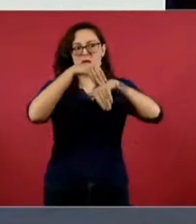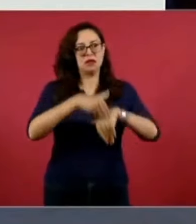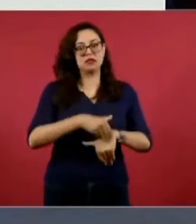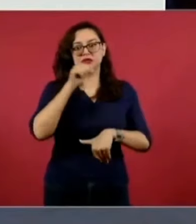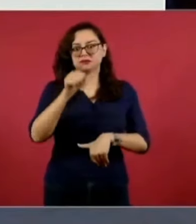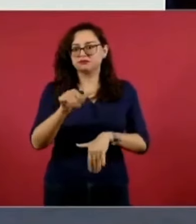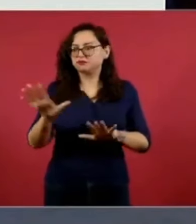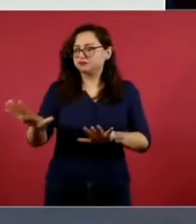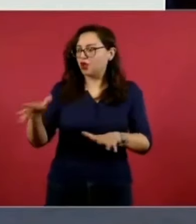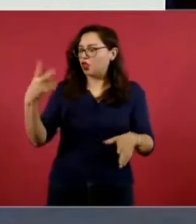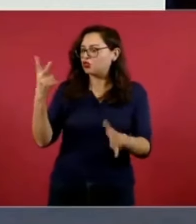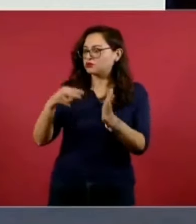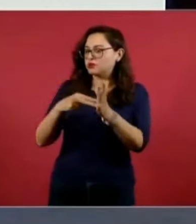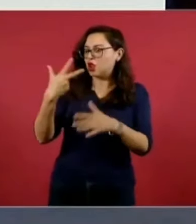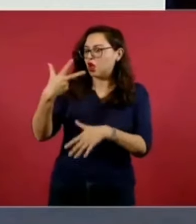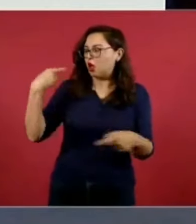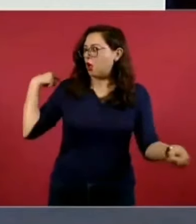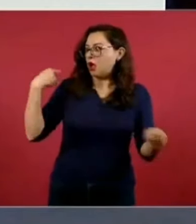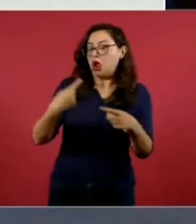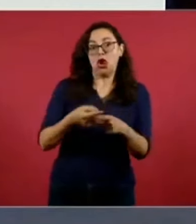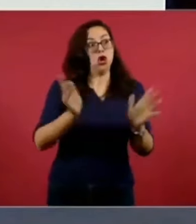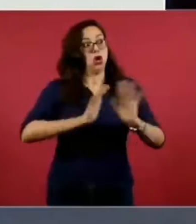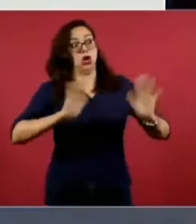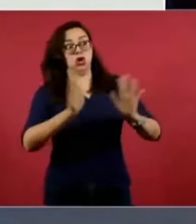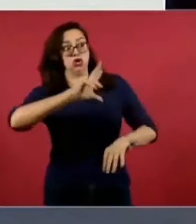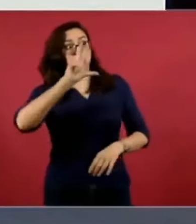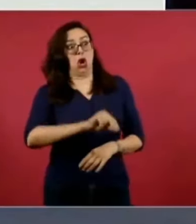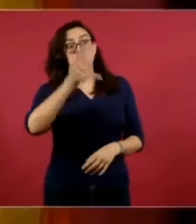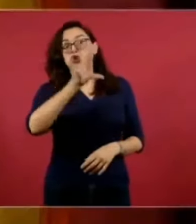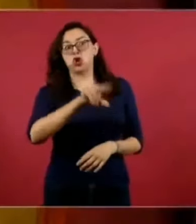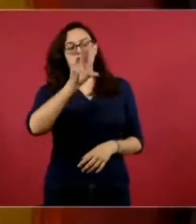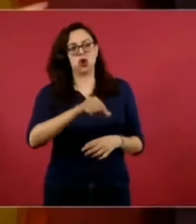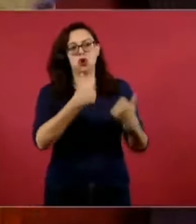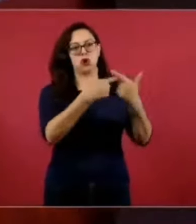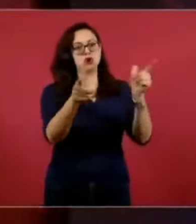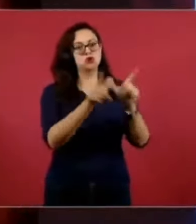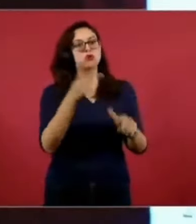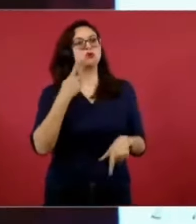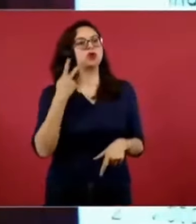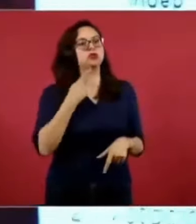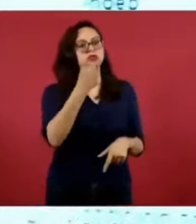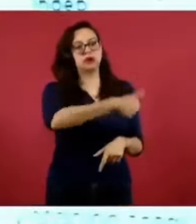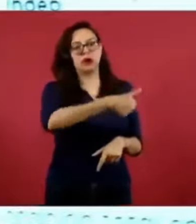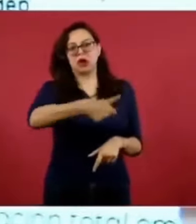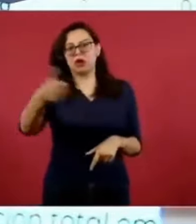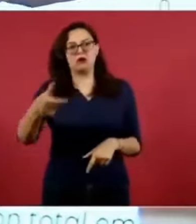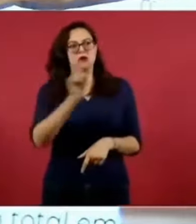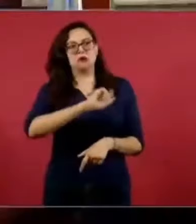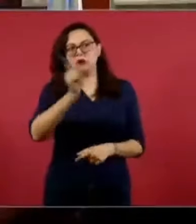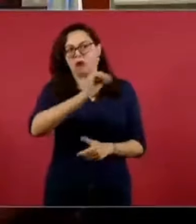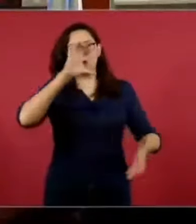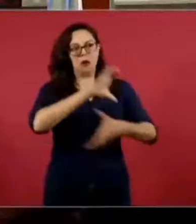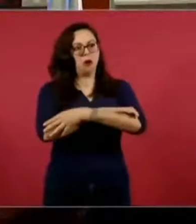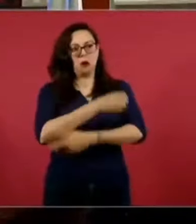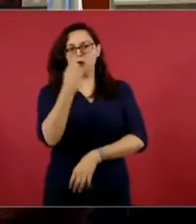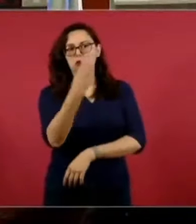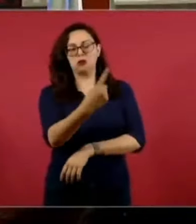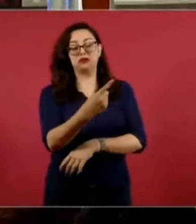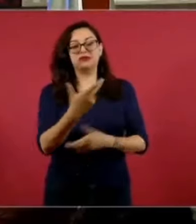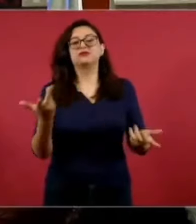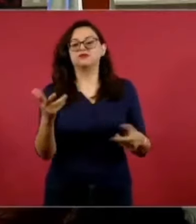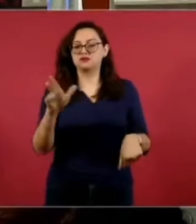2008 porque ahora dicen no que no sea por partido que sea por coalición porque no quieren que se obtenga la